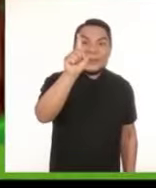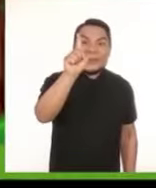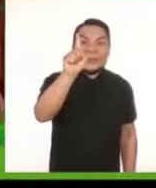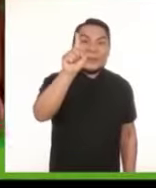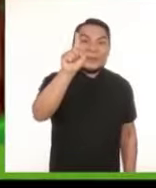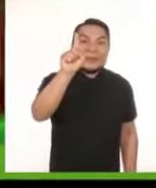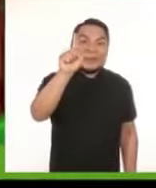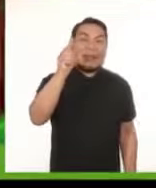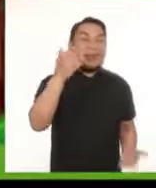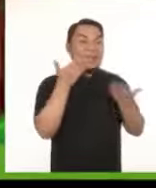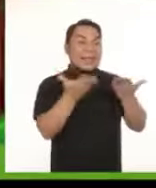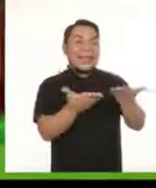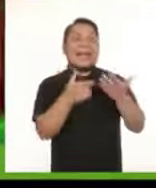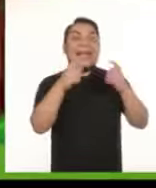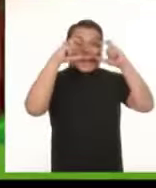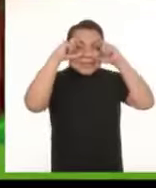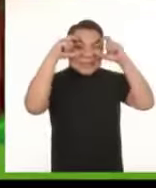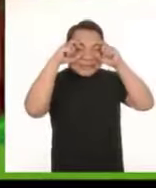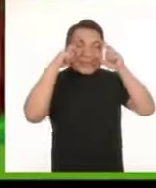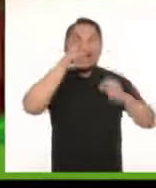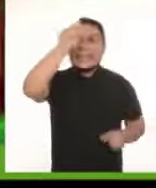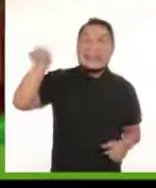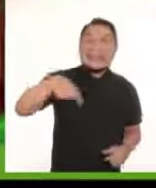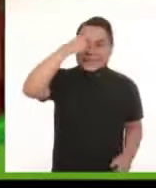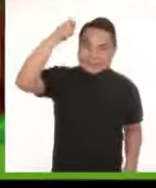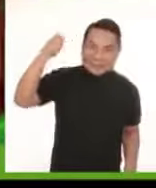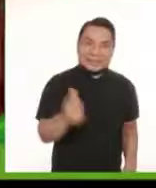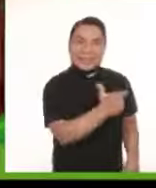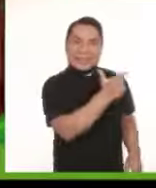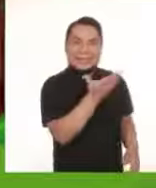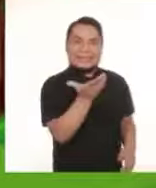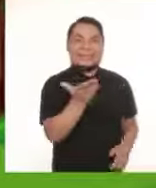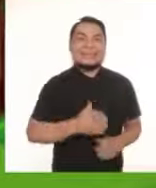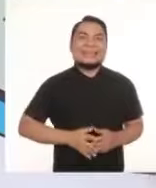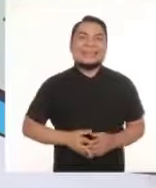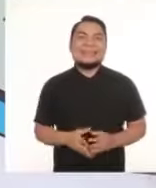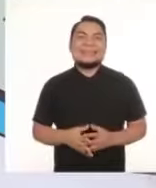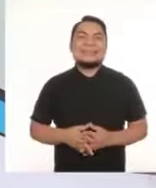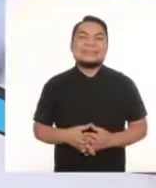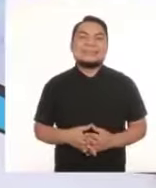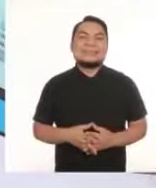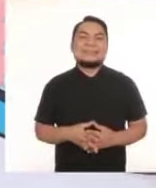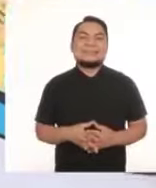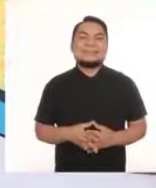1! ¡Tita, gira la ruleta!